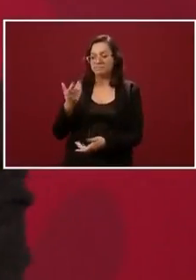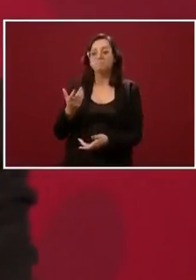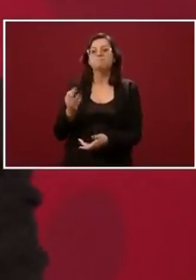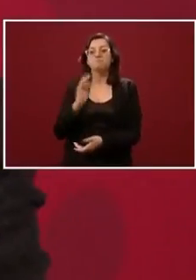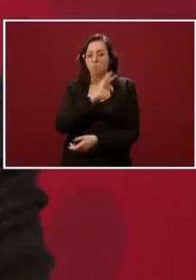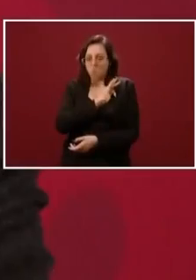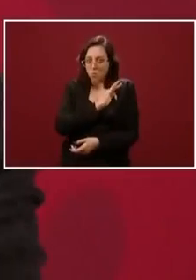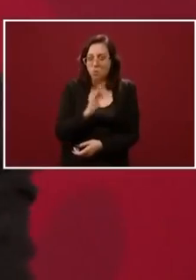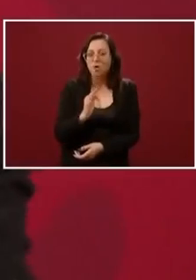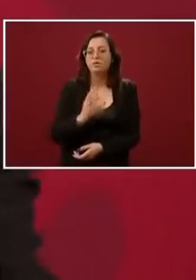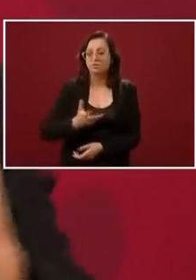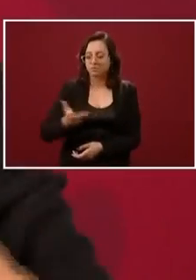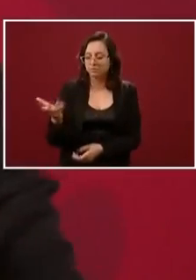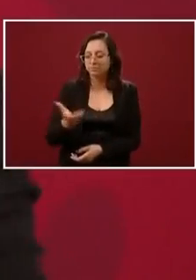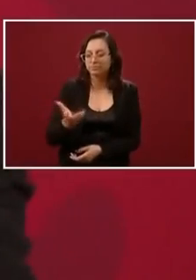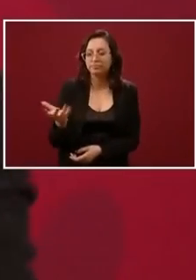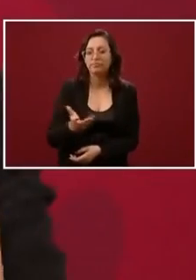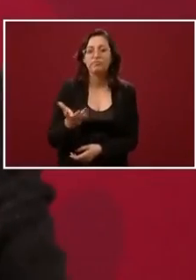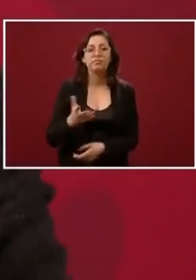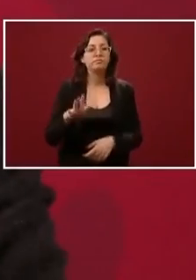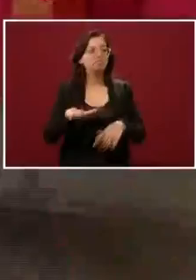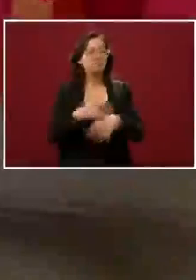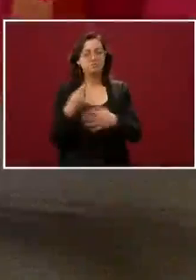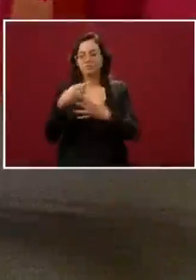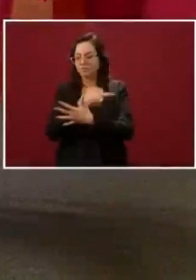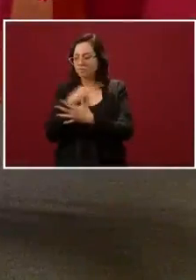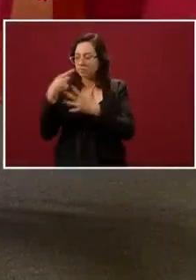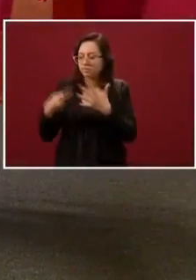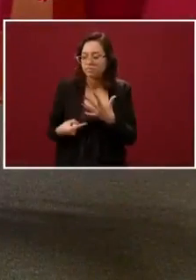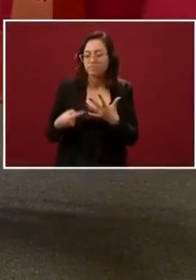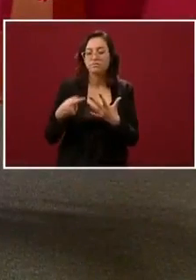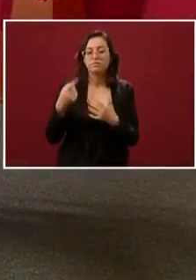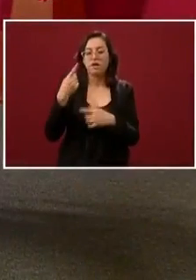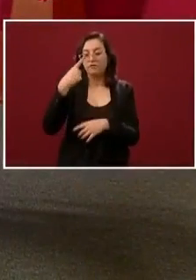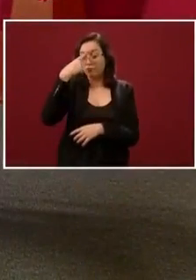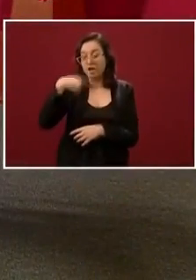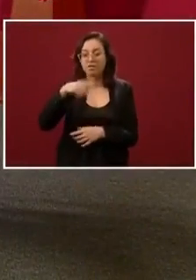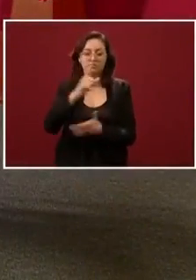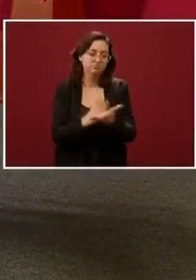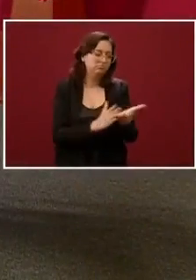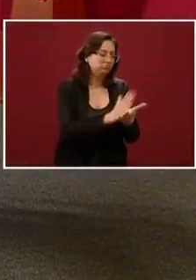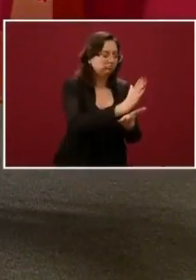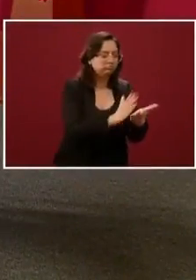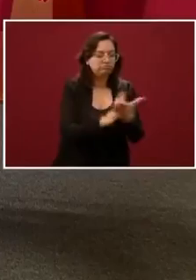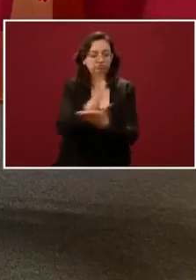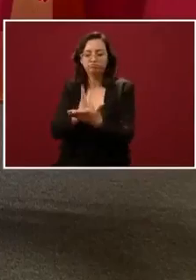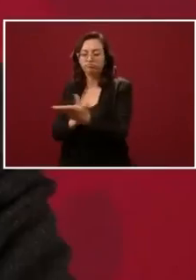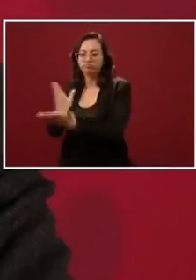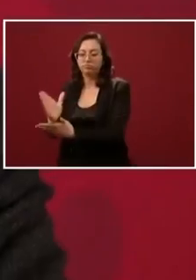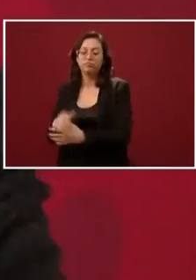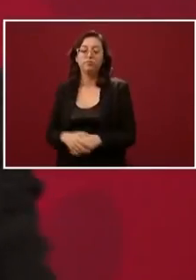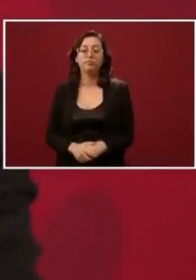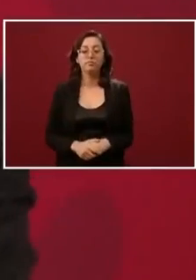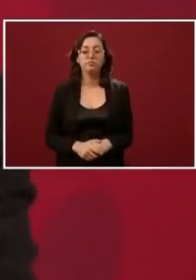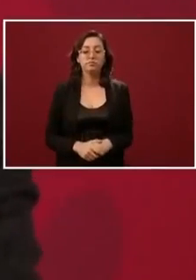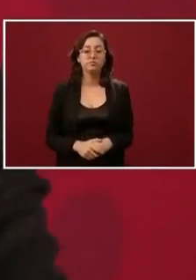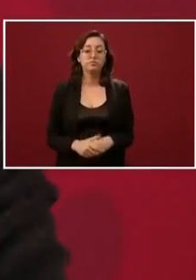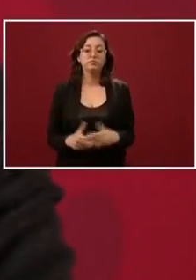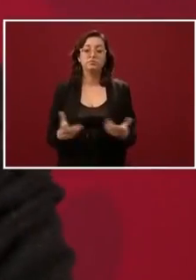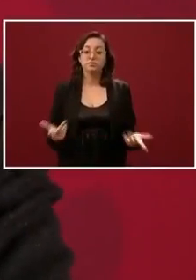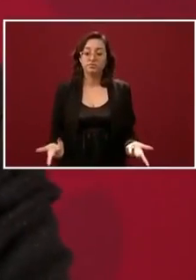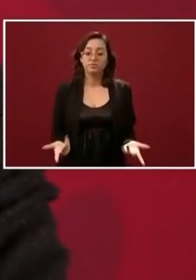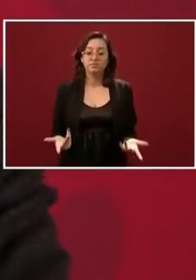es posible, porque hay otros elementos que lo facilitan, las intervenciones. Y lo ilustro precisamente con las